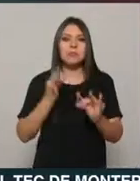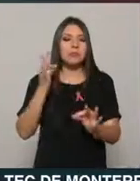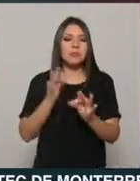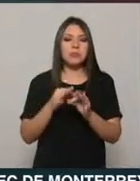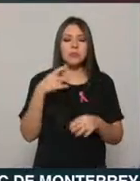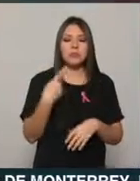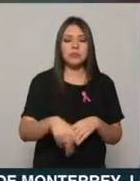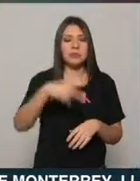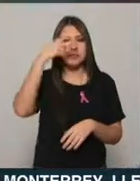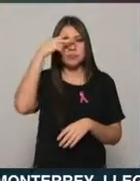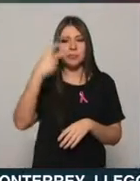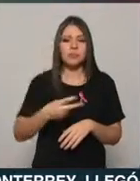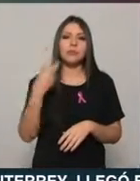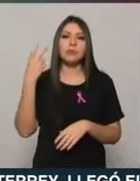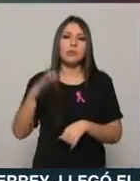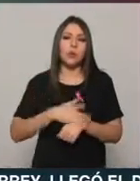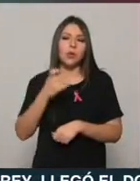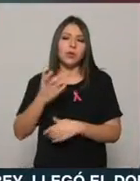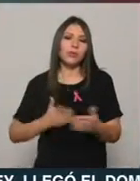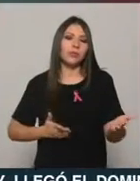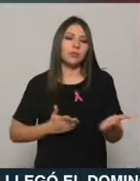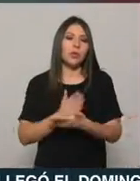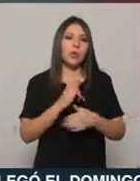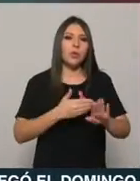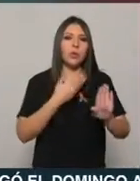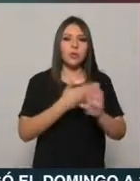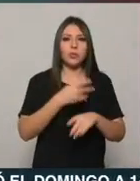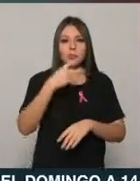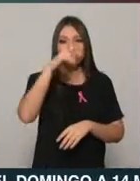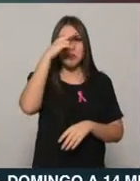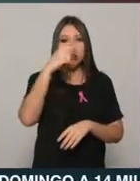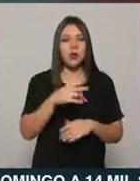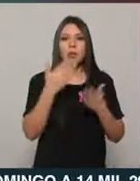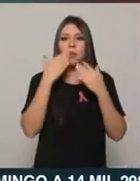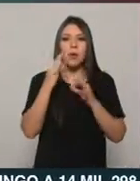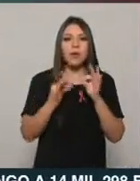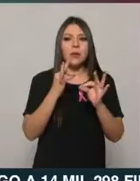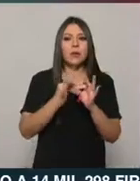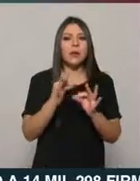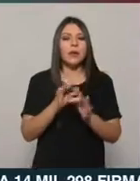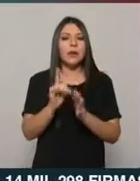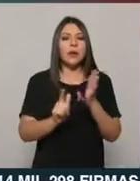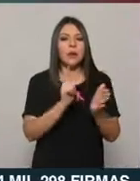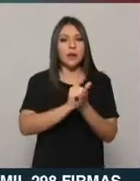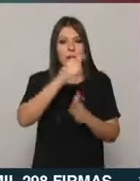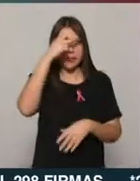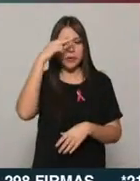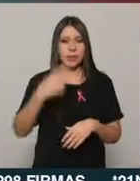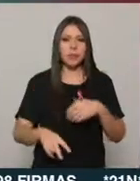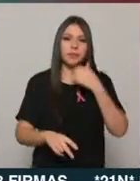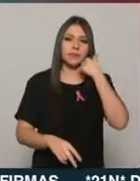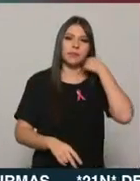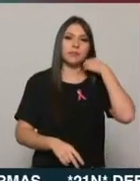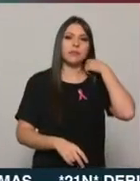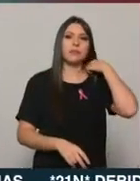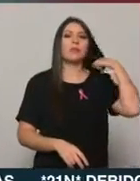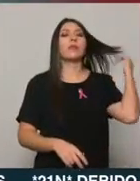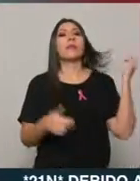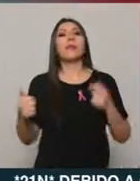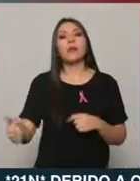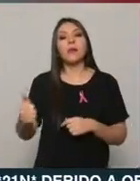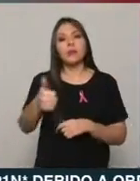eso decimos que están violentando la soberanía, porque no están cumpliendo con las normas mexicanas. En cada entidad existe una ley